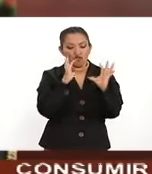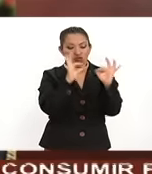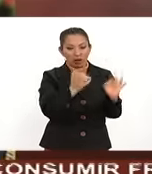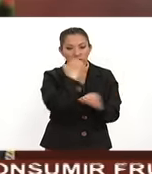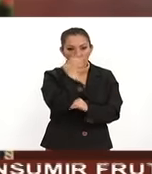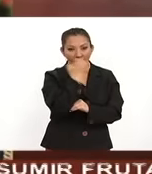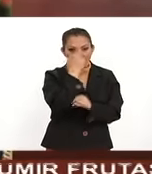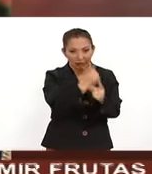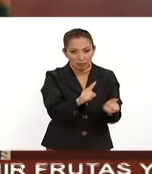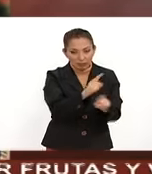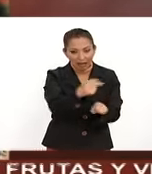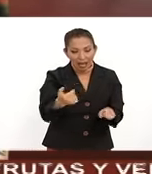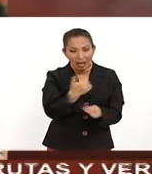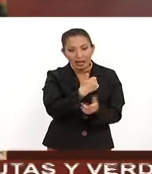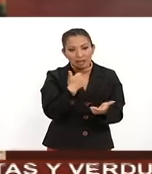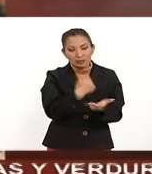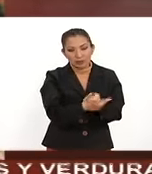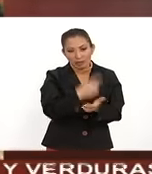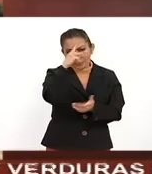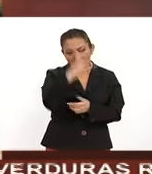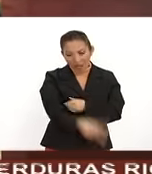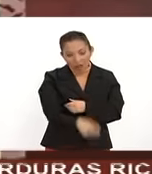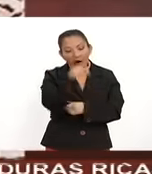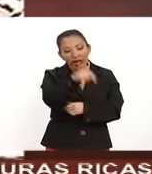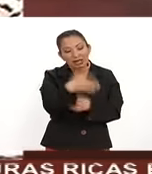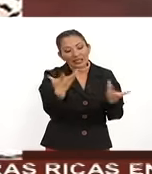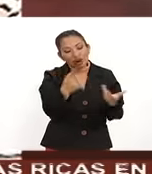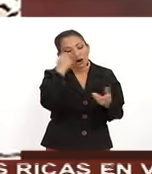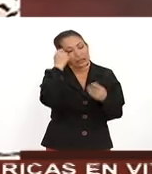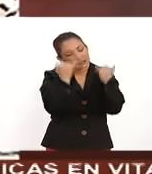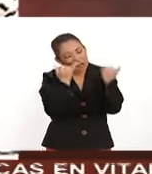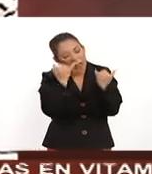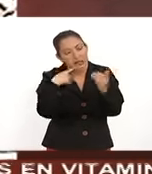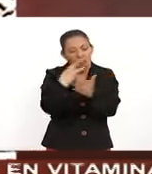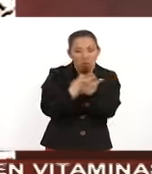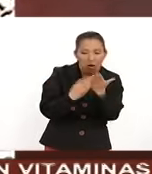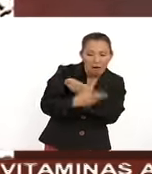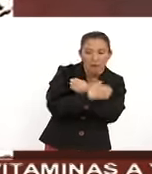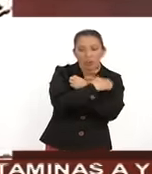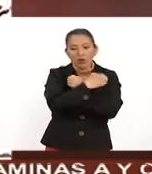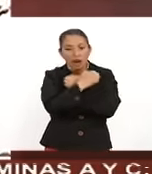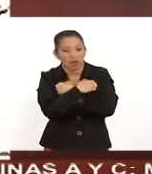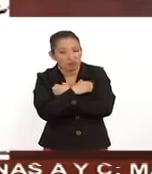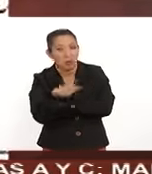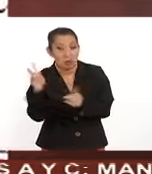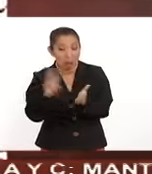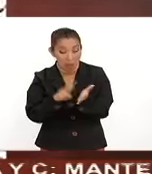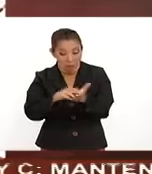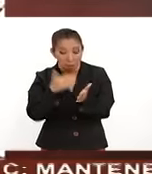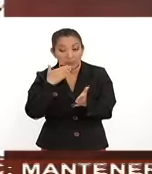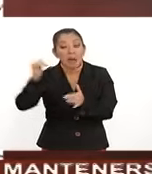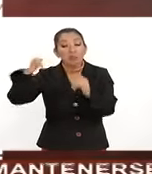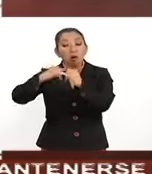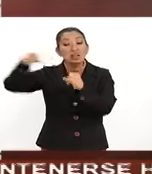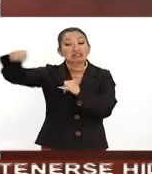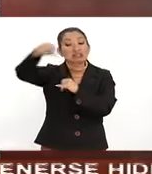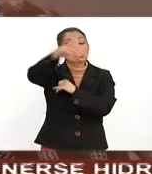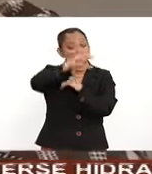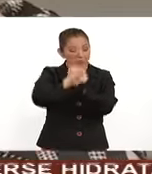la Música en la capital del país, donde desarrolló técnicas y programas educativos reconocidos y avalados por